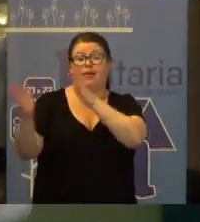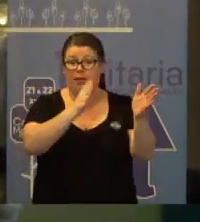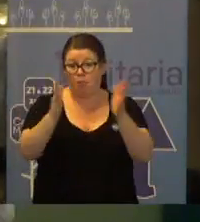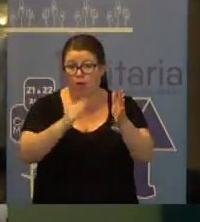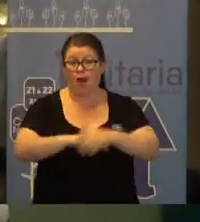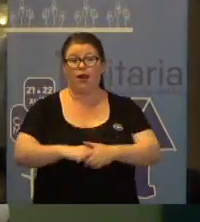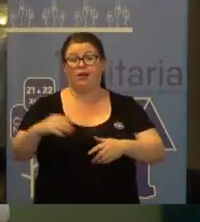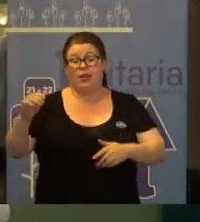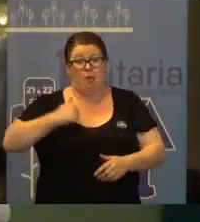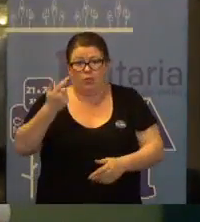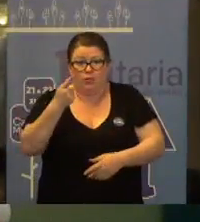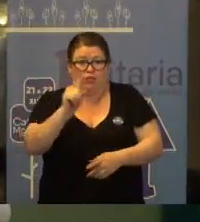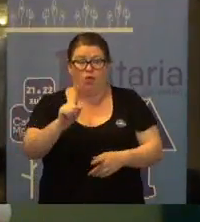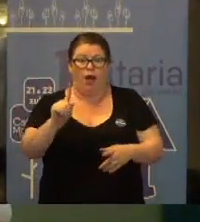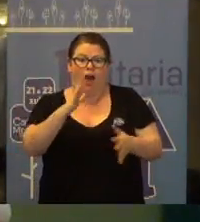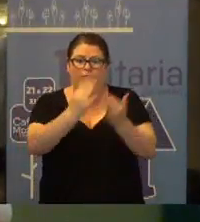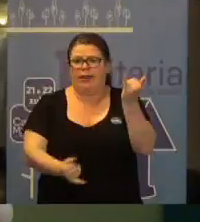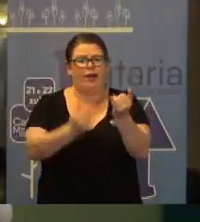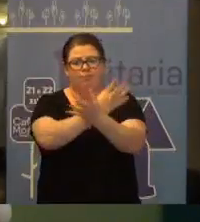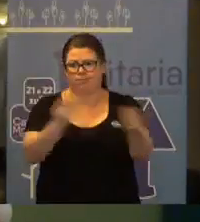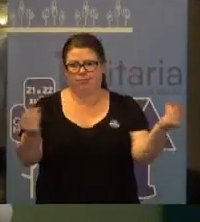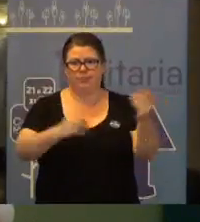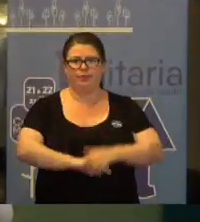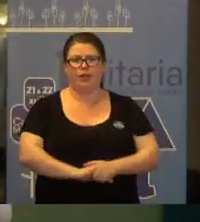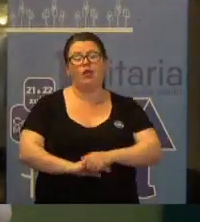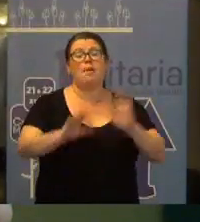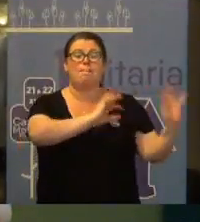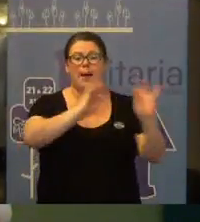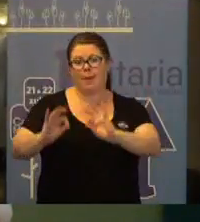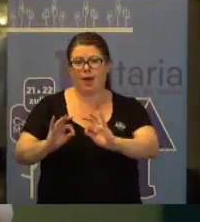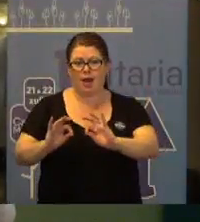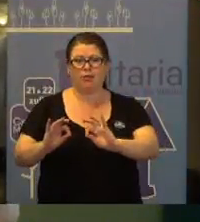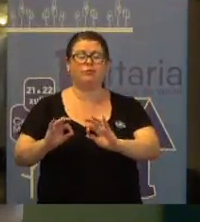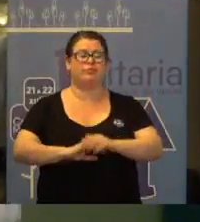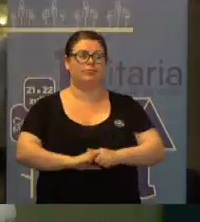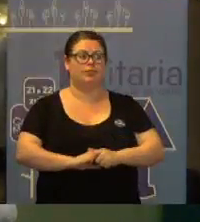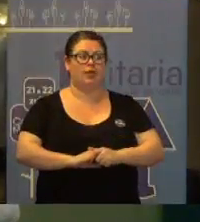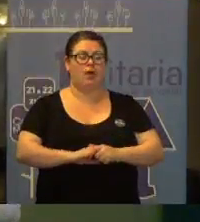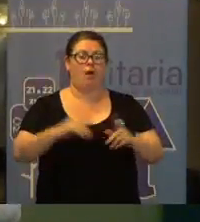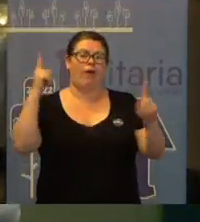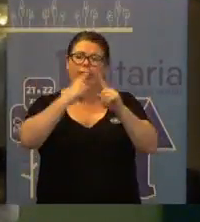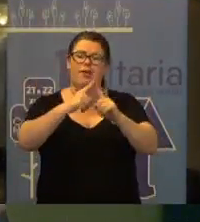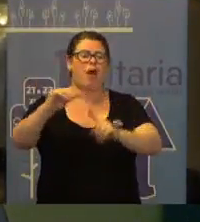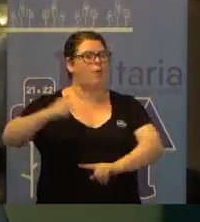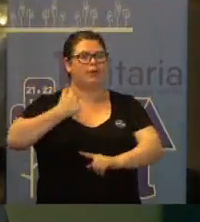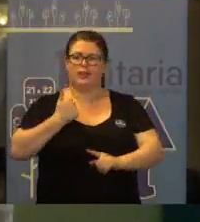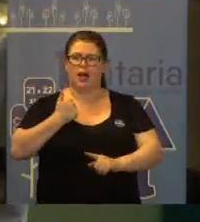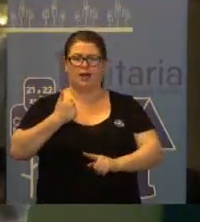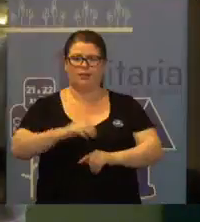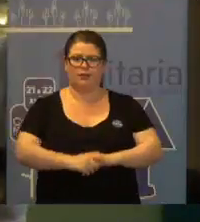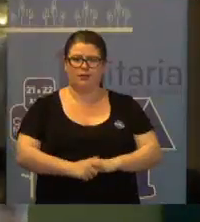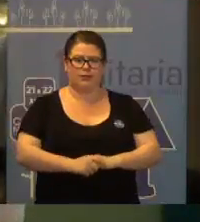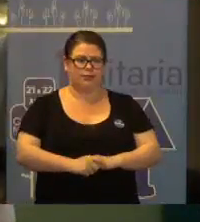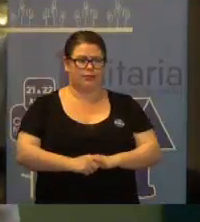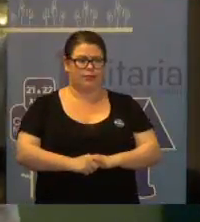se aproveita, péchase. É dicir, que hai que estar preparados, preparadas para aproveitar esa ventana de oportunidade e entrar